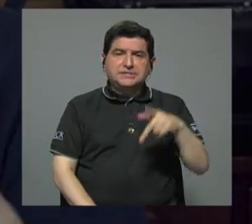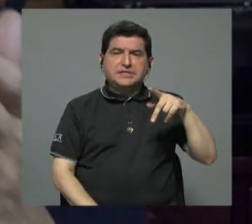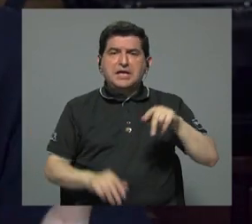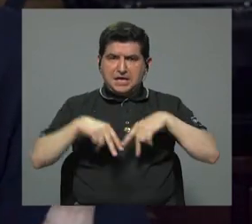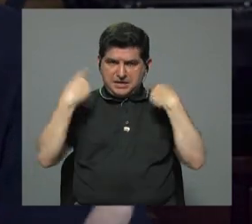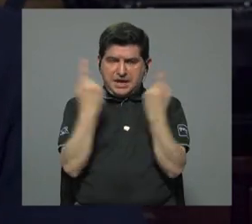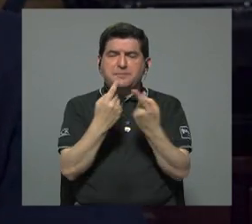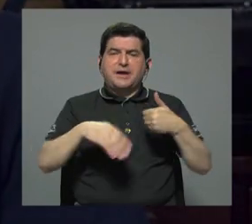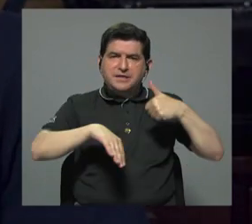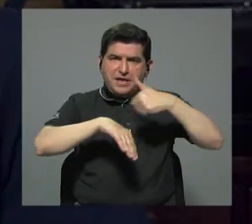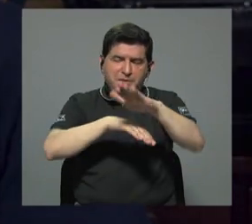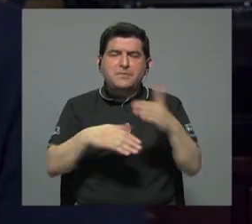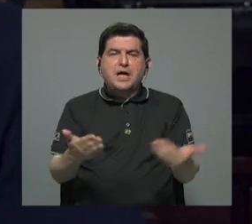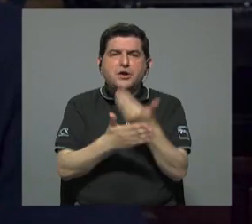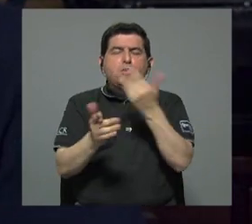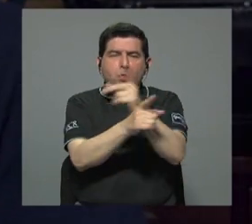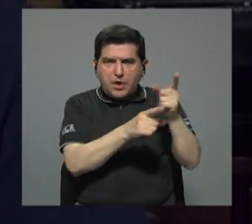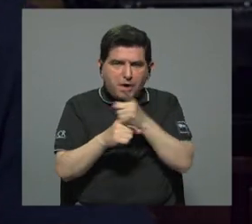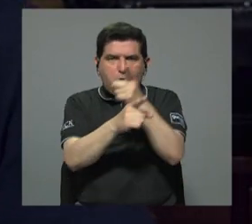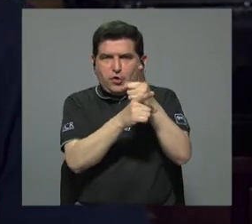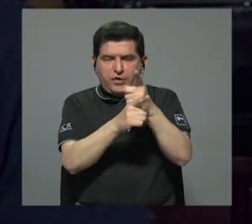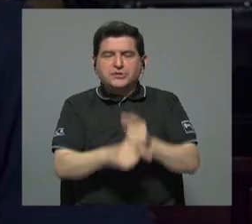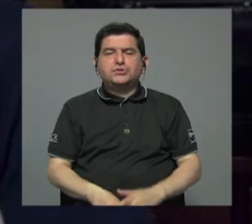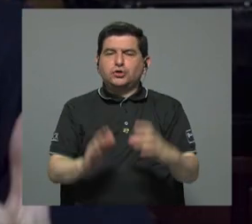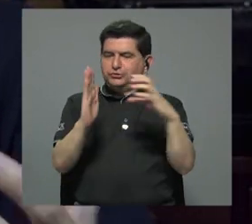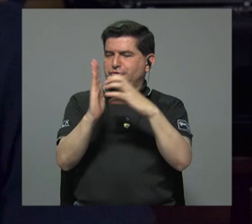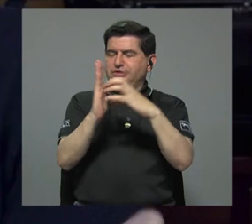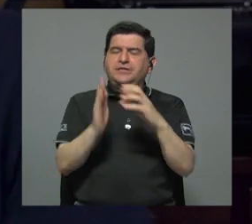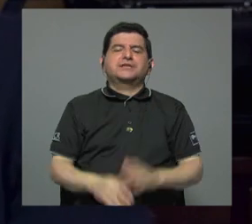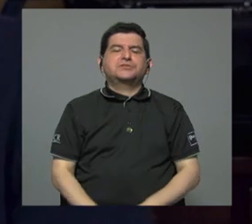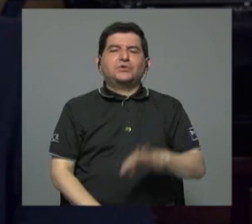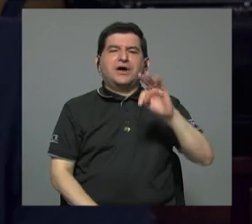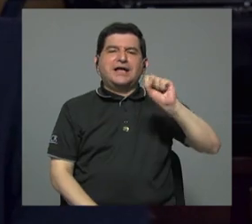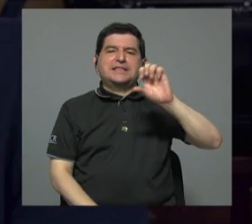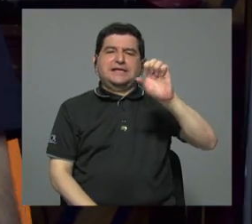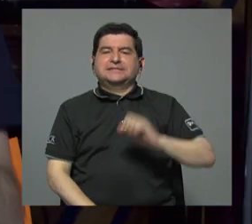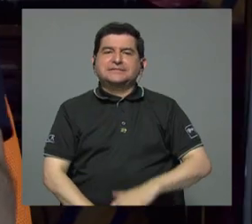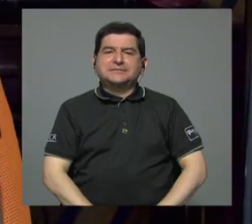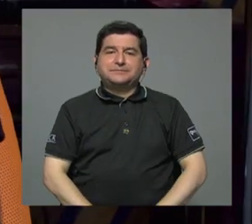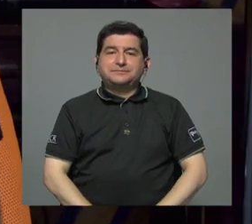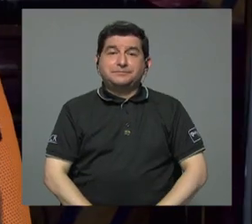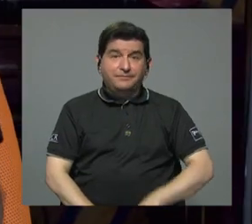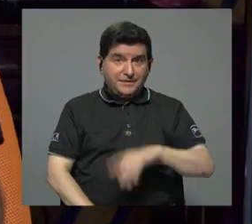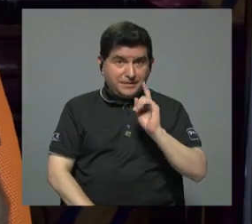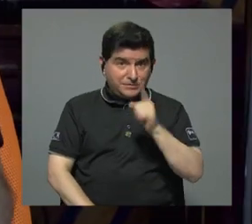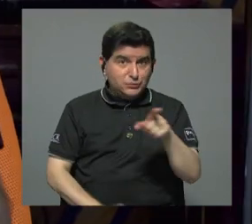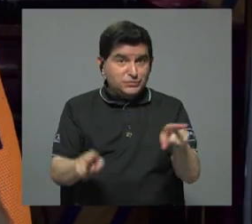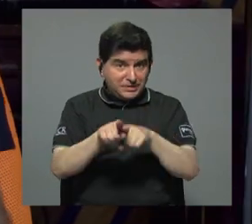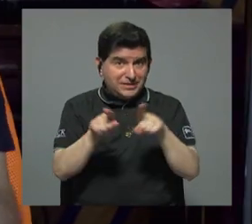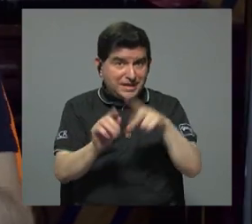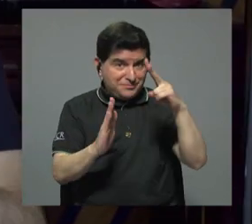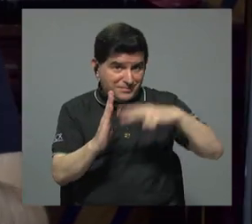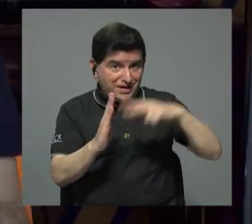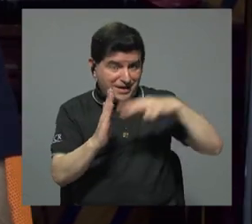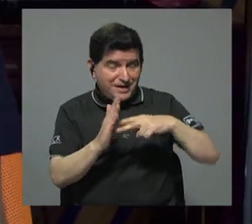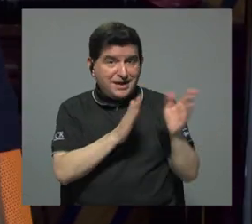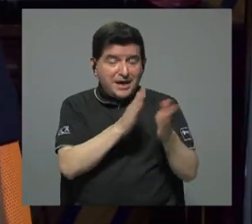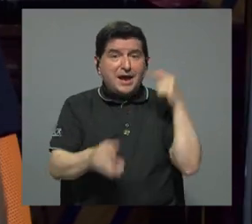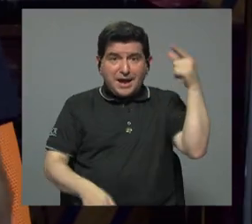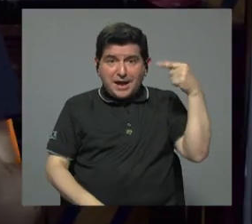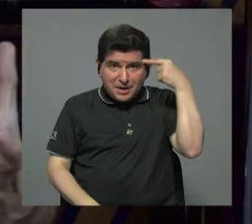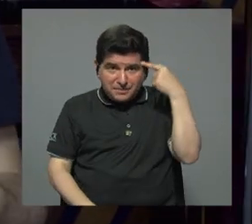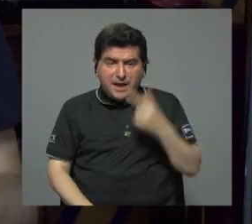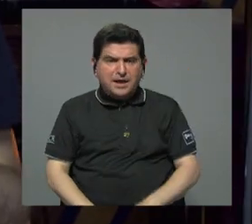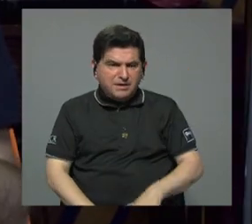enviara una nueva versión corregida de su texto al tribunal supremo de elecciones si usted también lee los planes de gobierno y